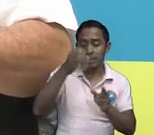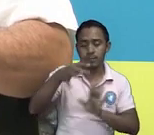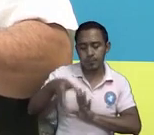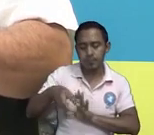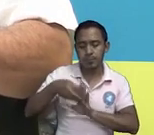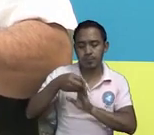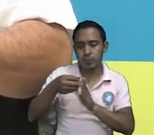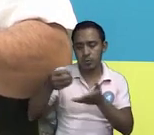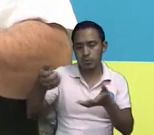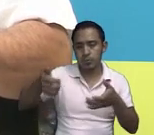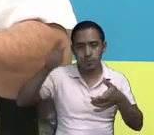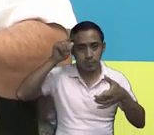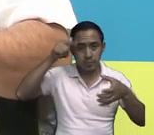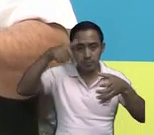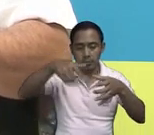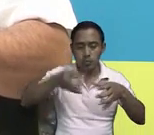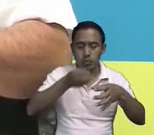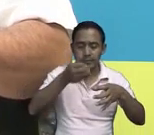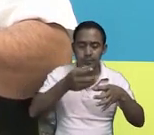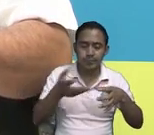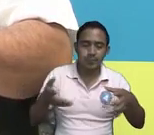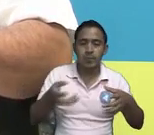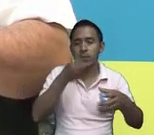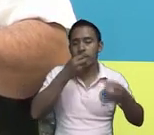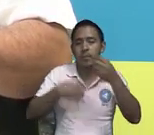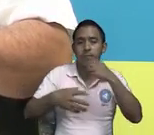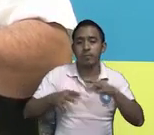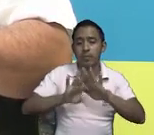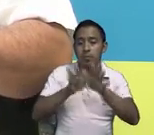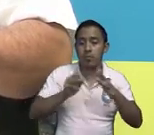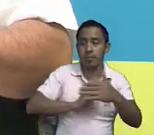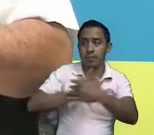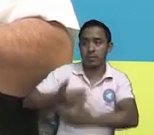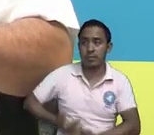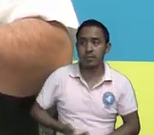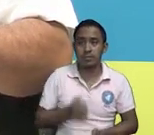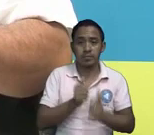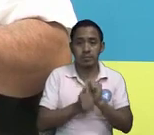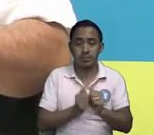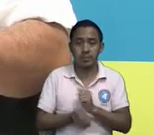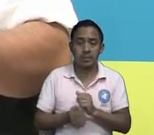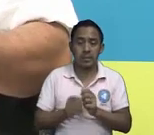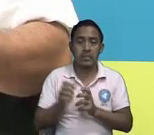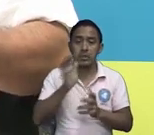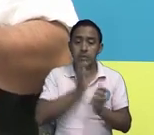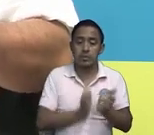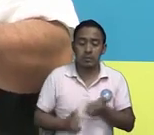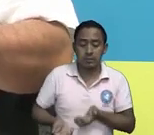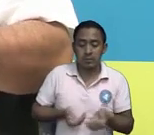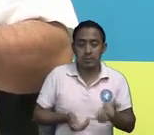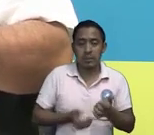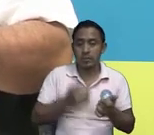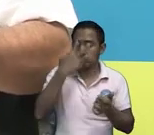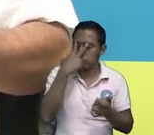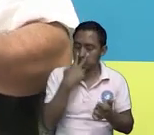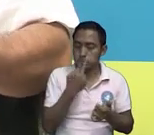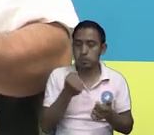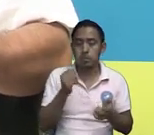alimentos, pueden transmitirla. E incluso a la mujer embarazada puede causarle malformaciones congénitas, puede causar